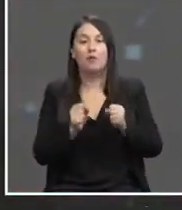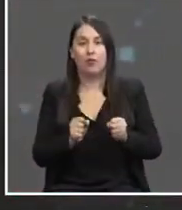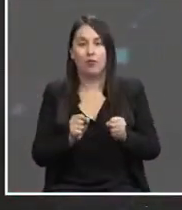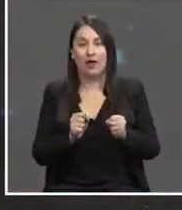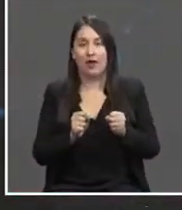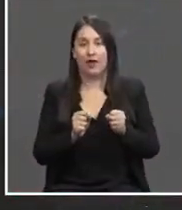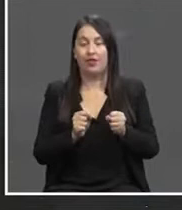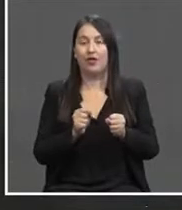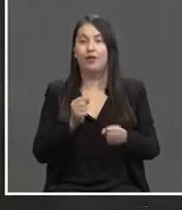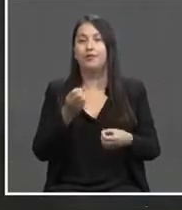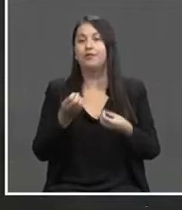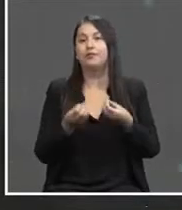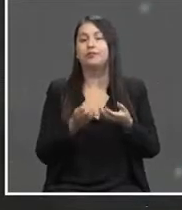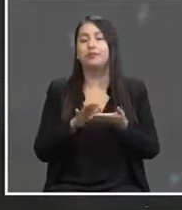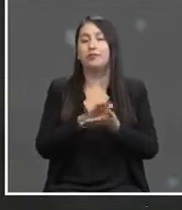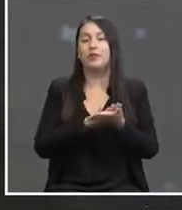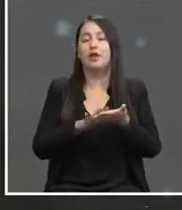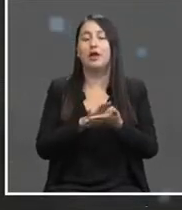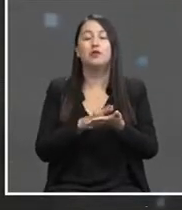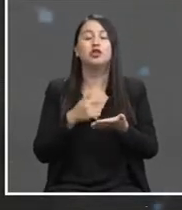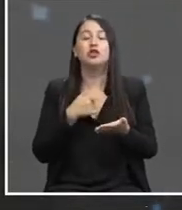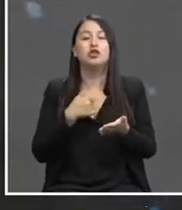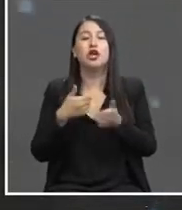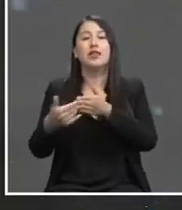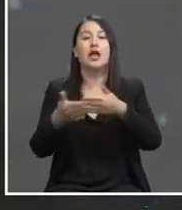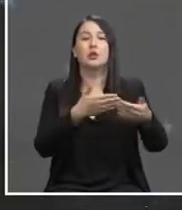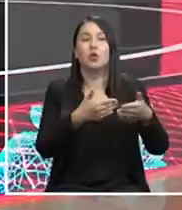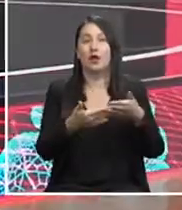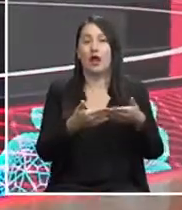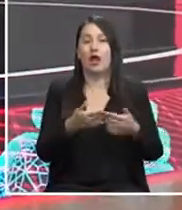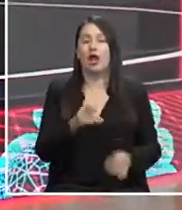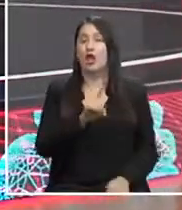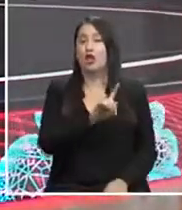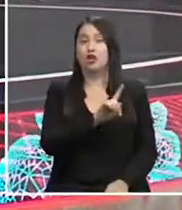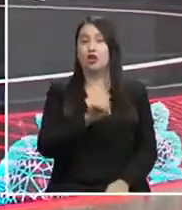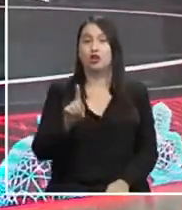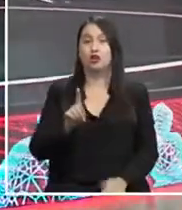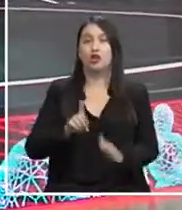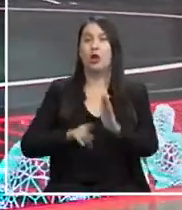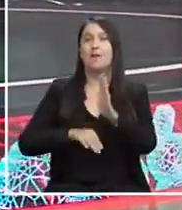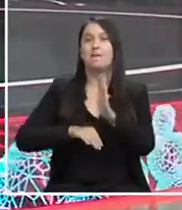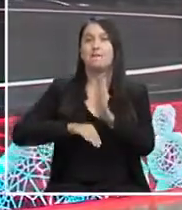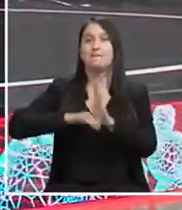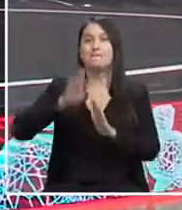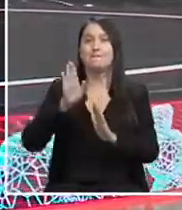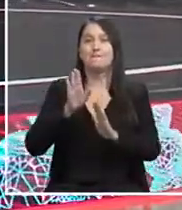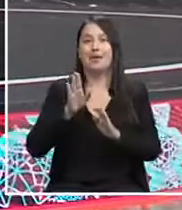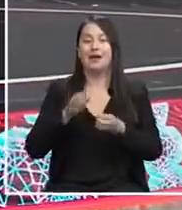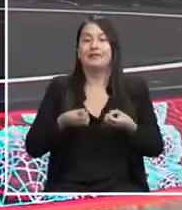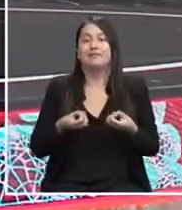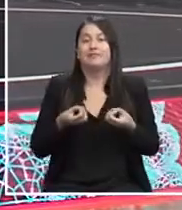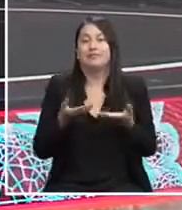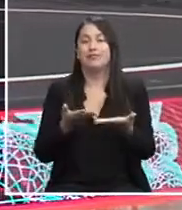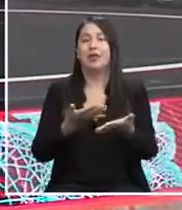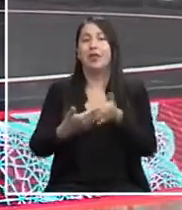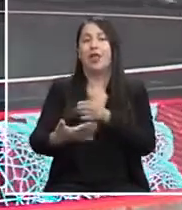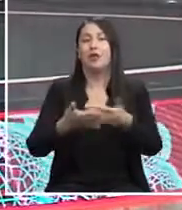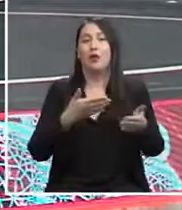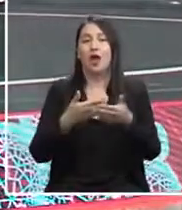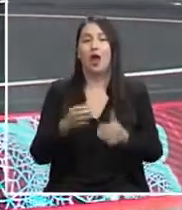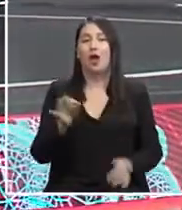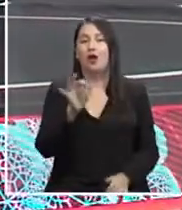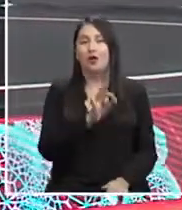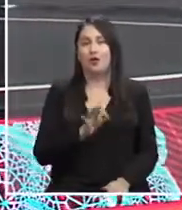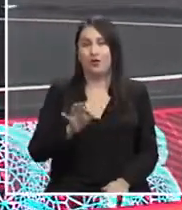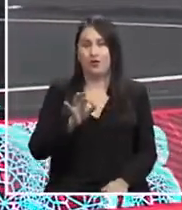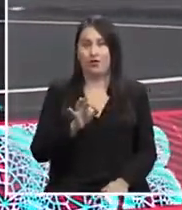atrocidades creyendo que soy espontáneo, ¿sí? Yo no soy más espontáneo por ni más fresco ni más, digamos, sin filtro